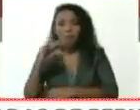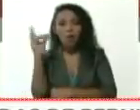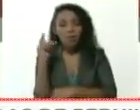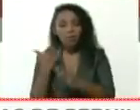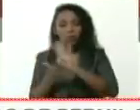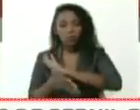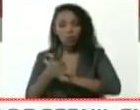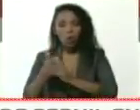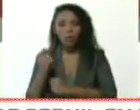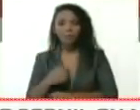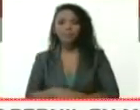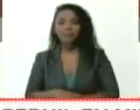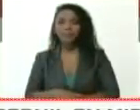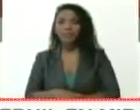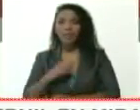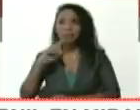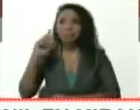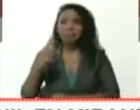decía